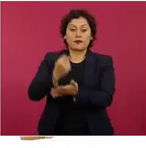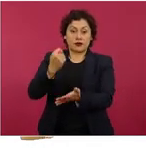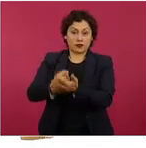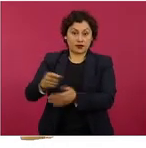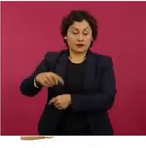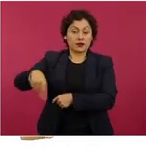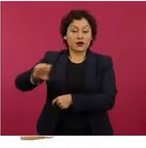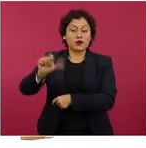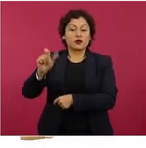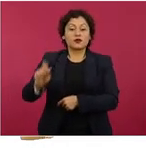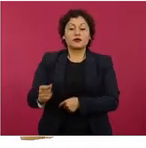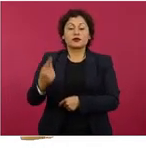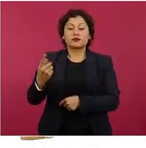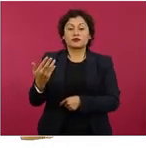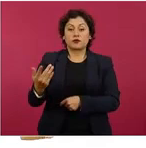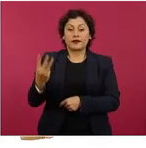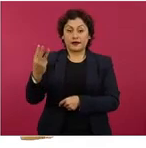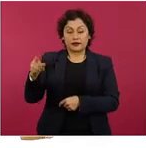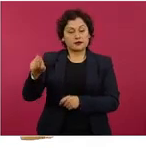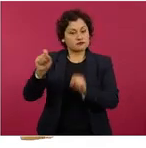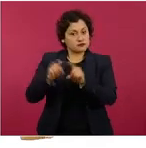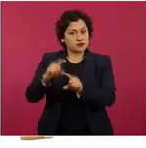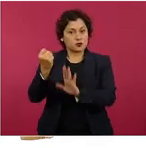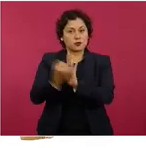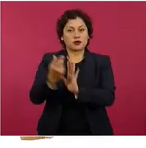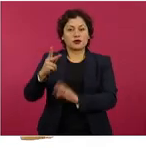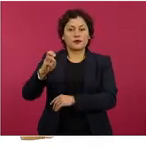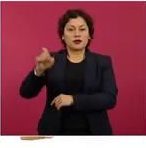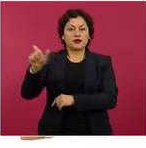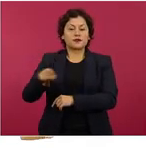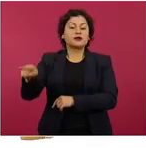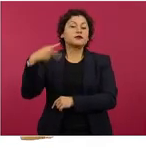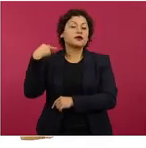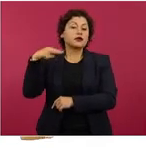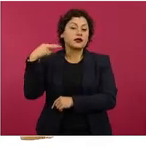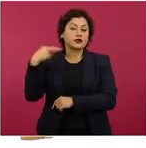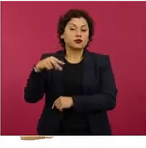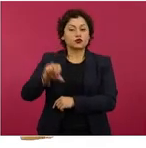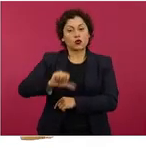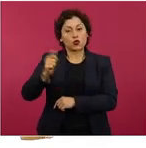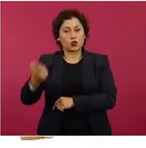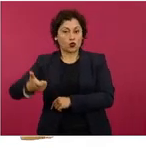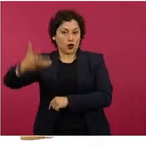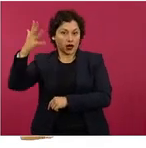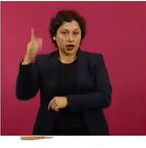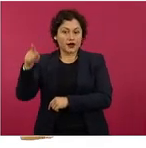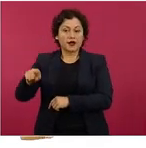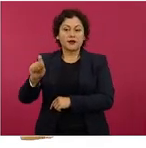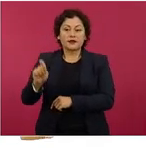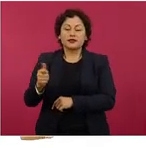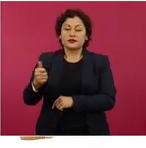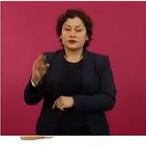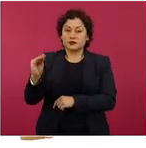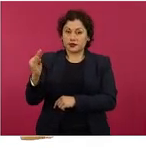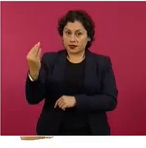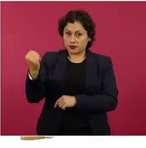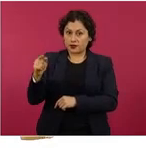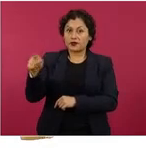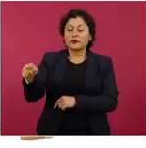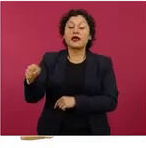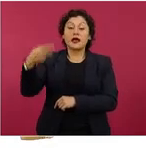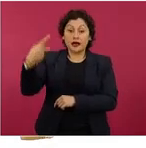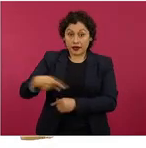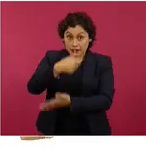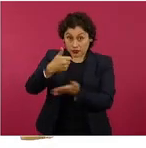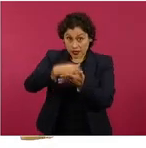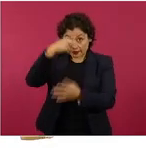y 21.53 también de franquicia Pemex en Veracruz, Veracruz. Las más caras, 26.99 en la Miguel Hidalgo, aquí en la